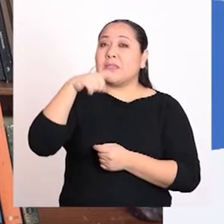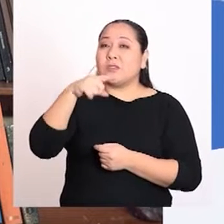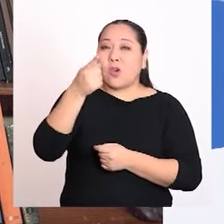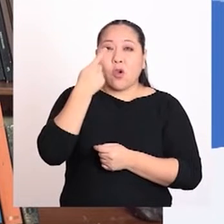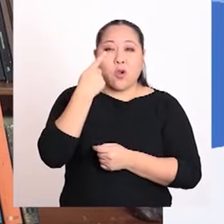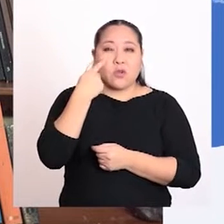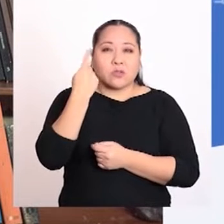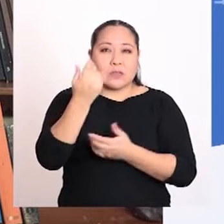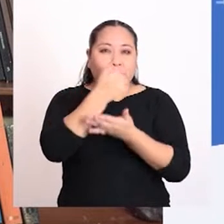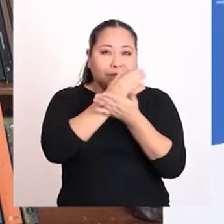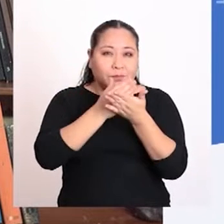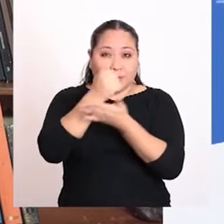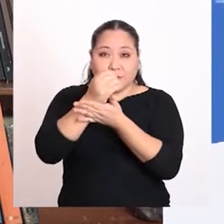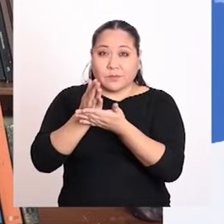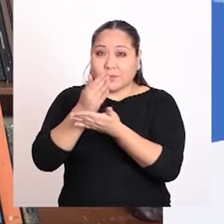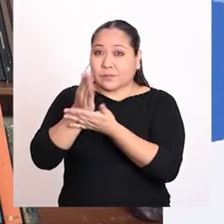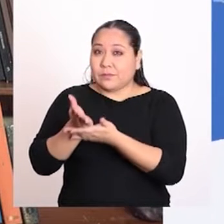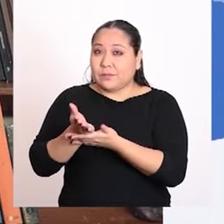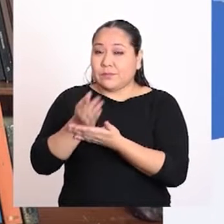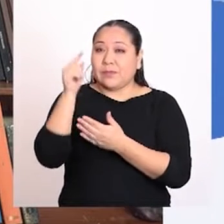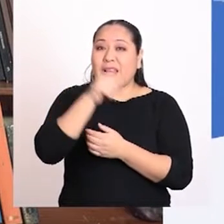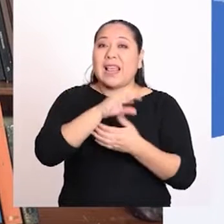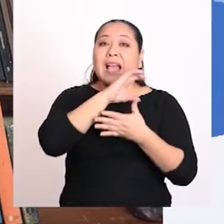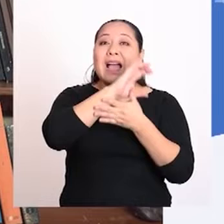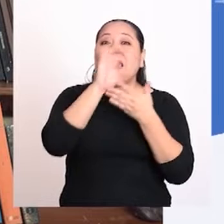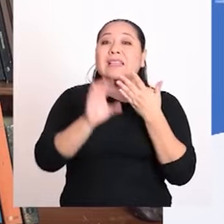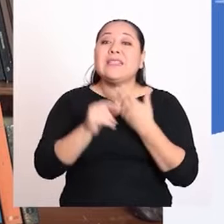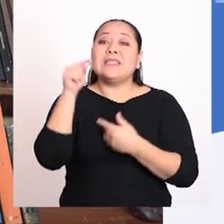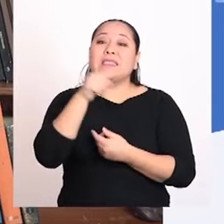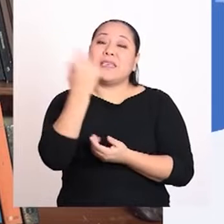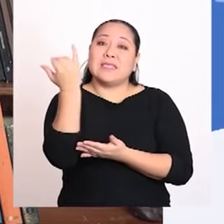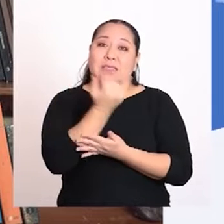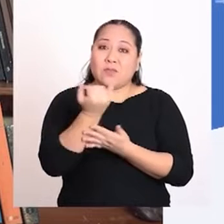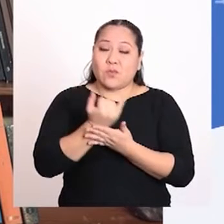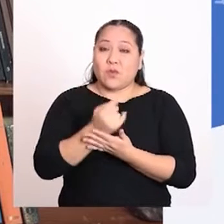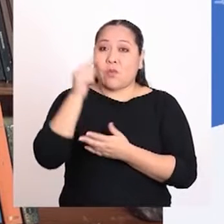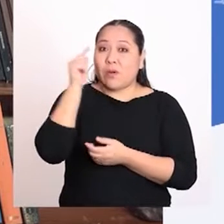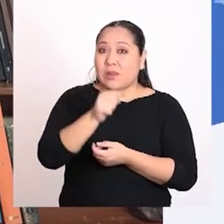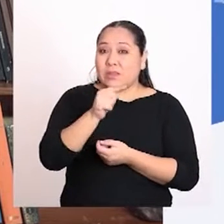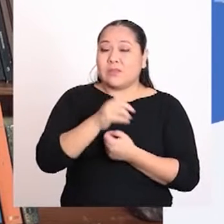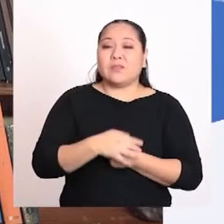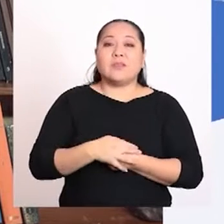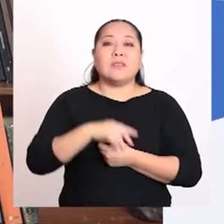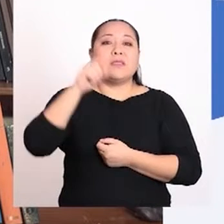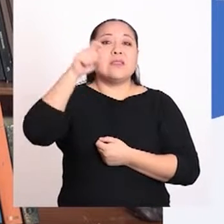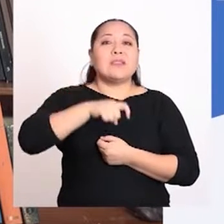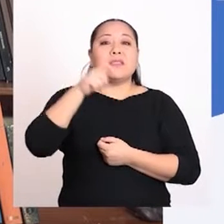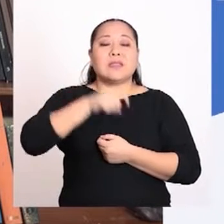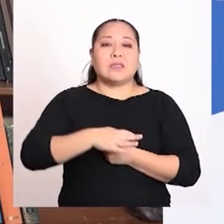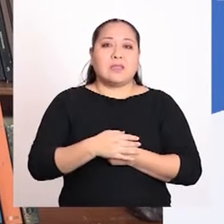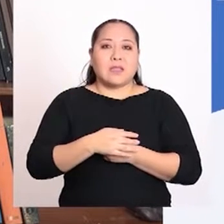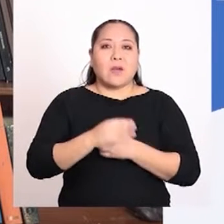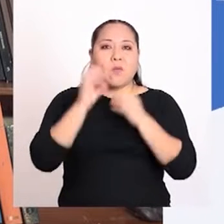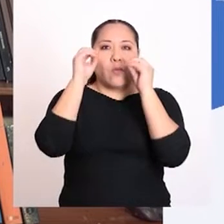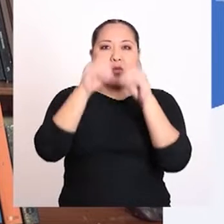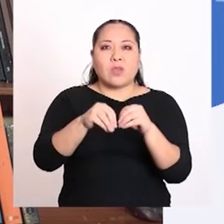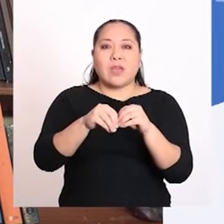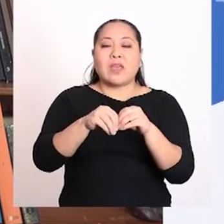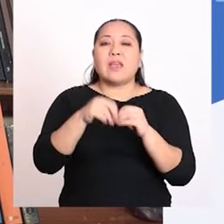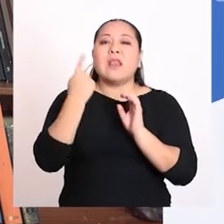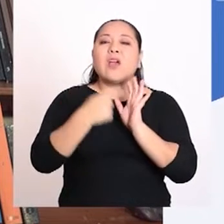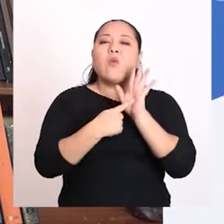primero debemos conocer los elementos y las características de la gráfica. Para ello, es necesario tener